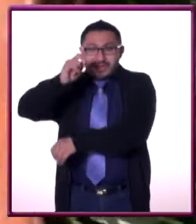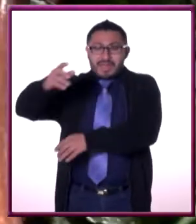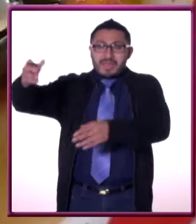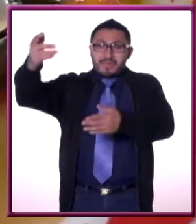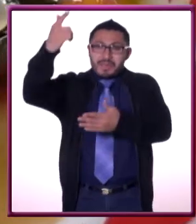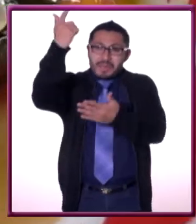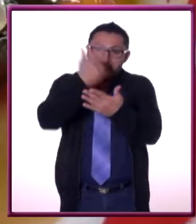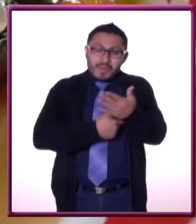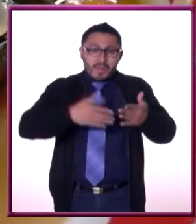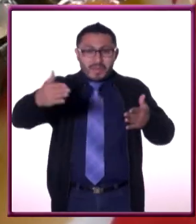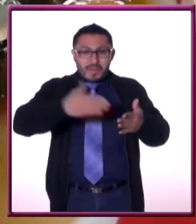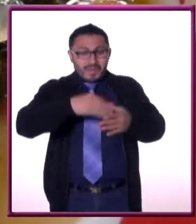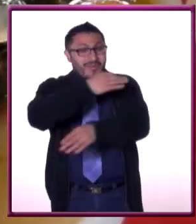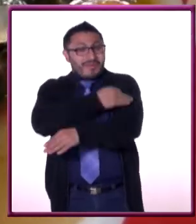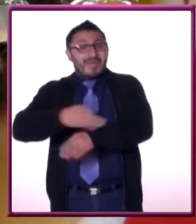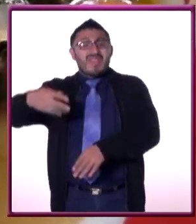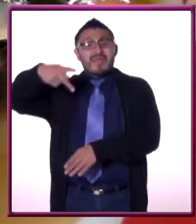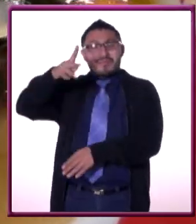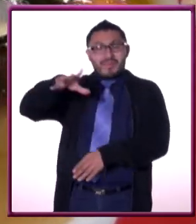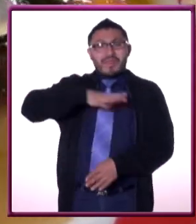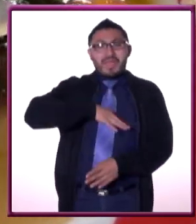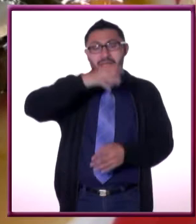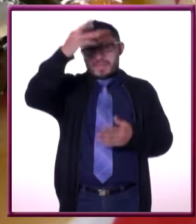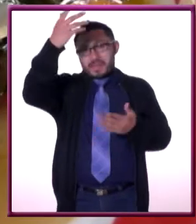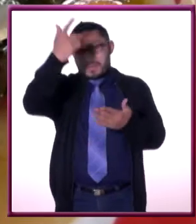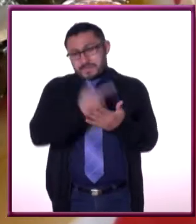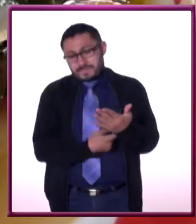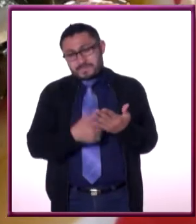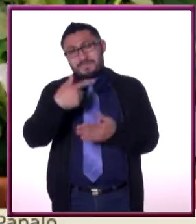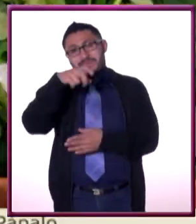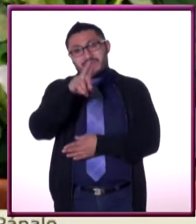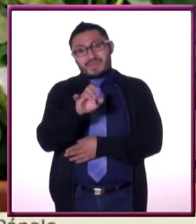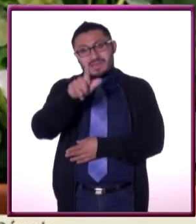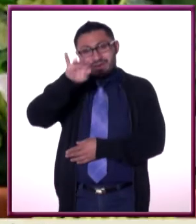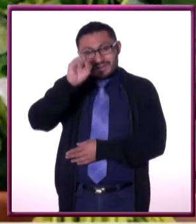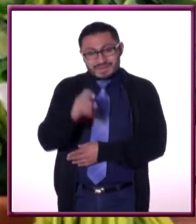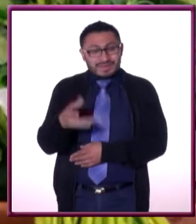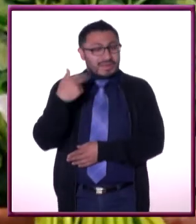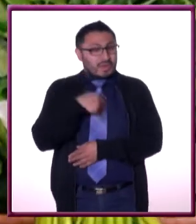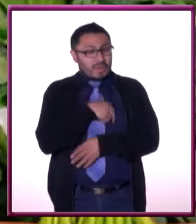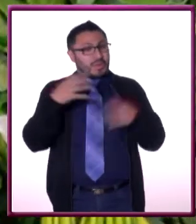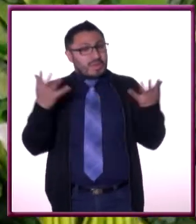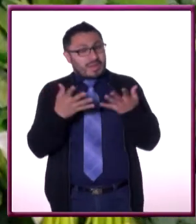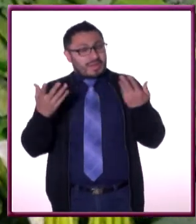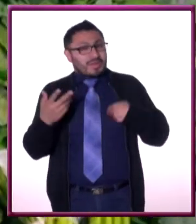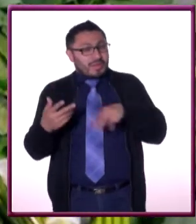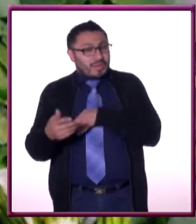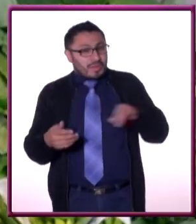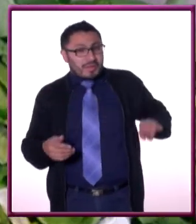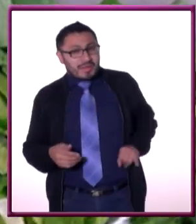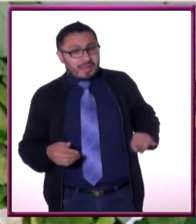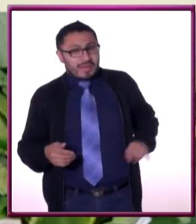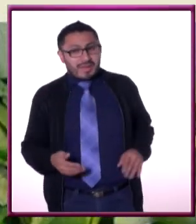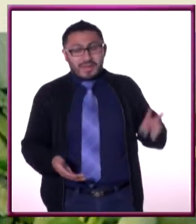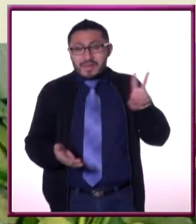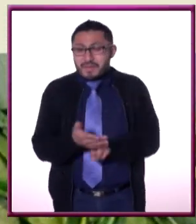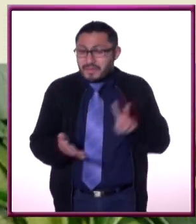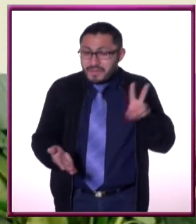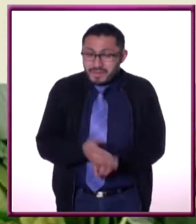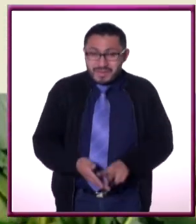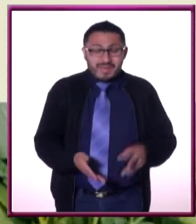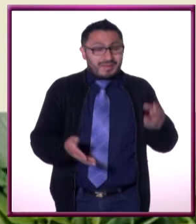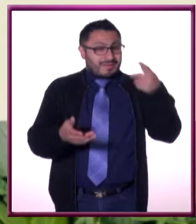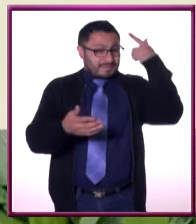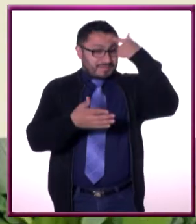den la receta familiar, pero tenemos recetarios de quelites que hemos estado haciendo las personas que estamos interesadas en la revalorización de